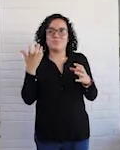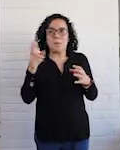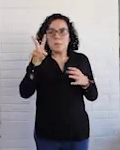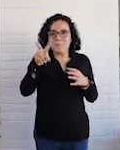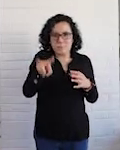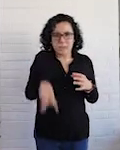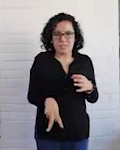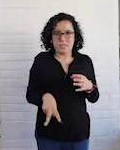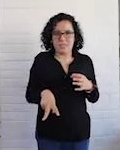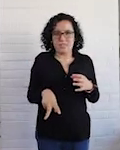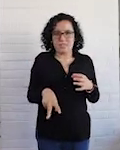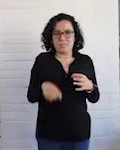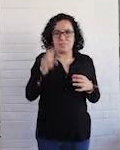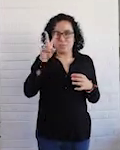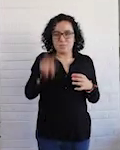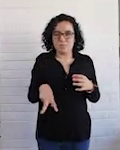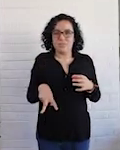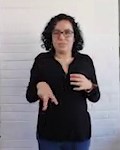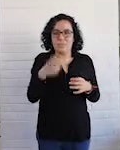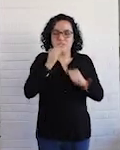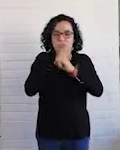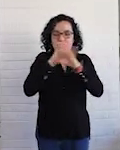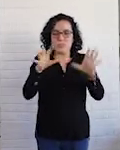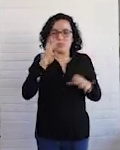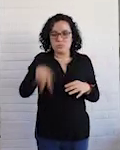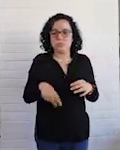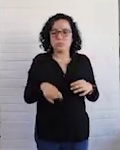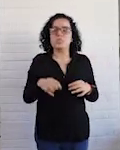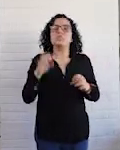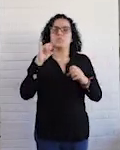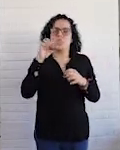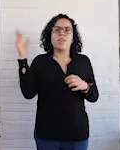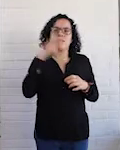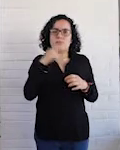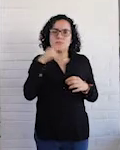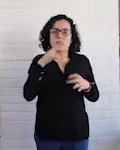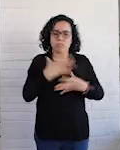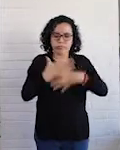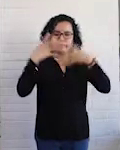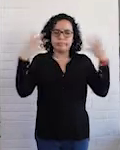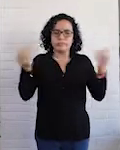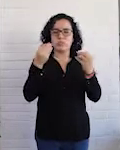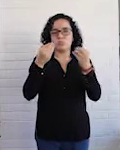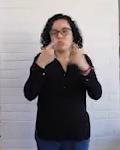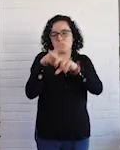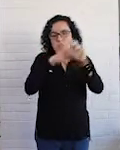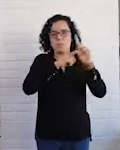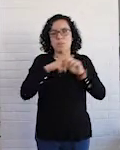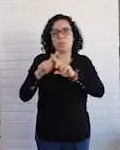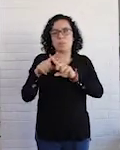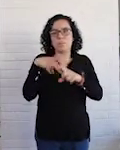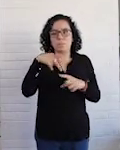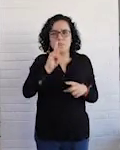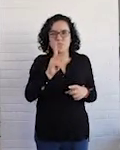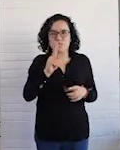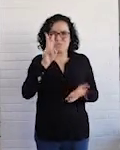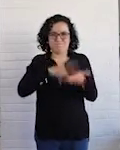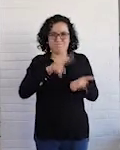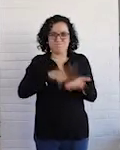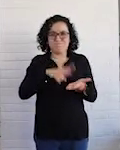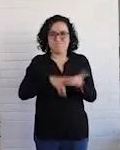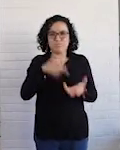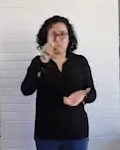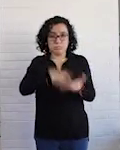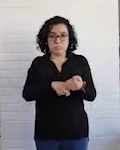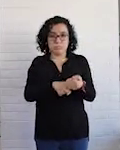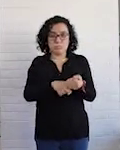veracidad. Son veraces, o sea, sí es cierto que hay velocidad en los datos, volumen de datos, variedad de datos. ¿Tienen valor todos los datos?